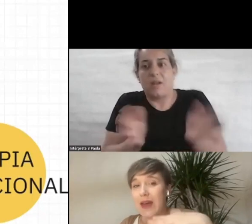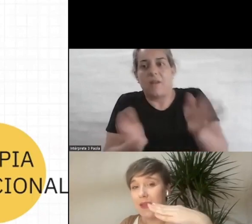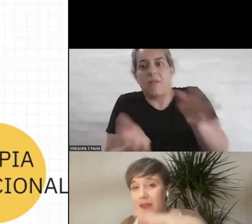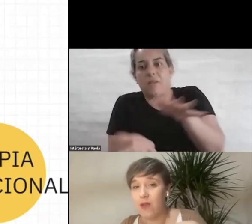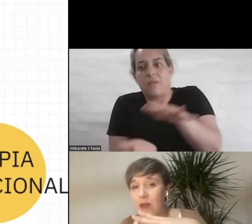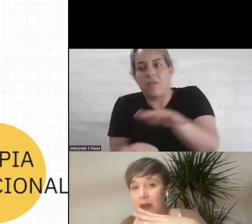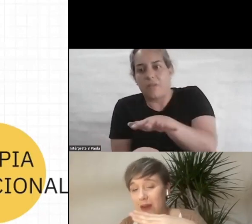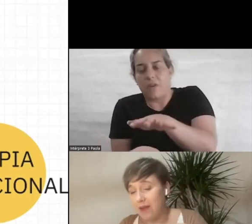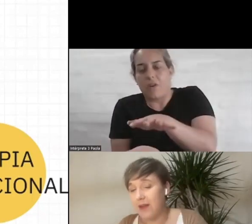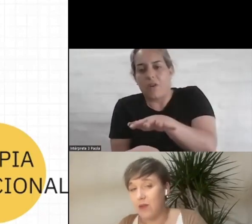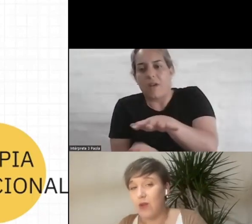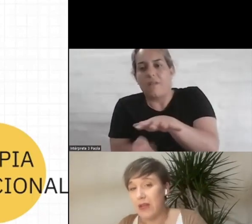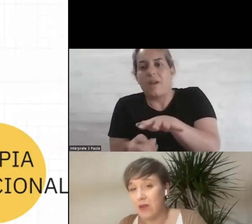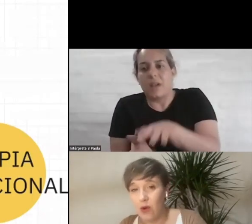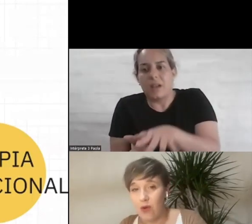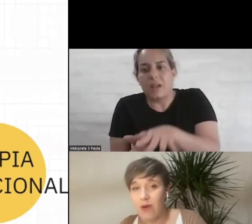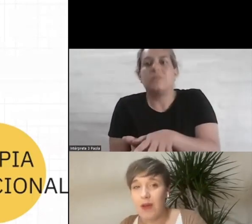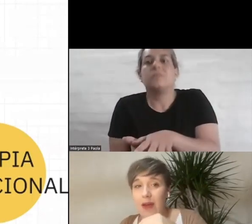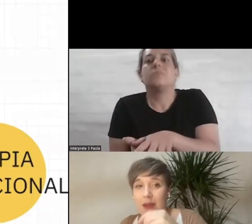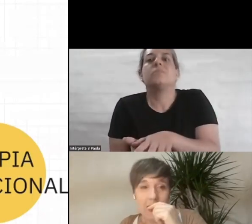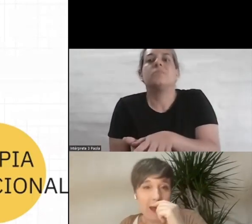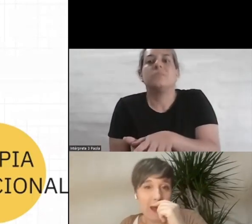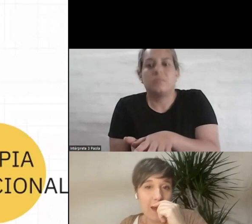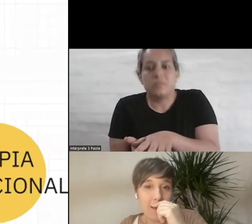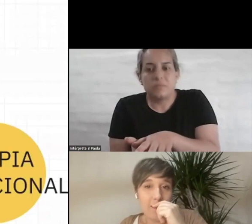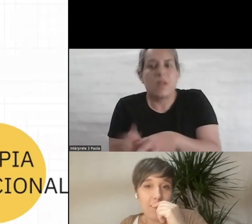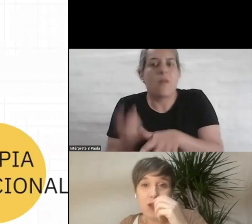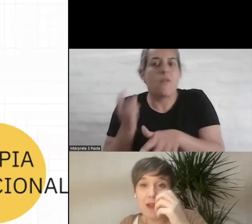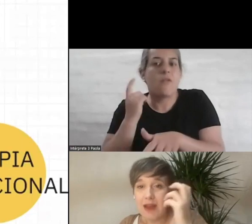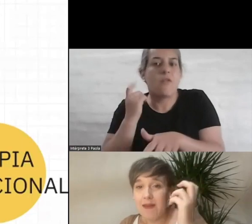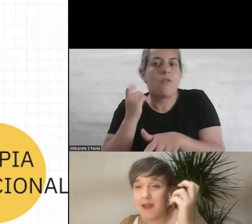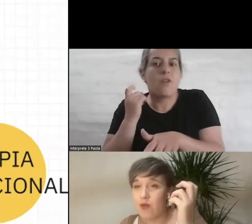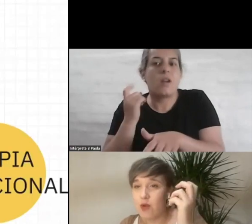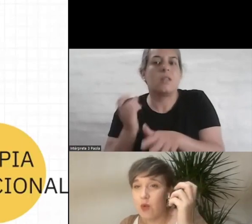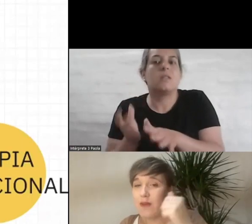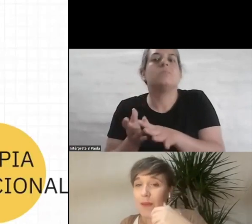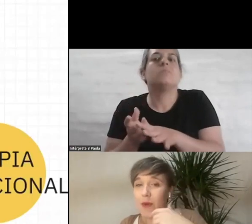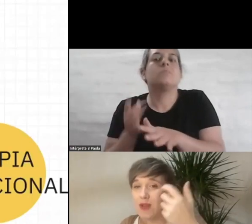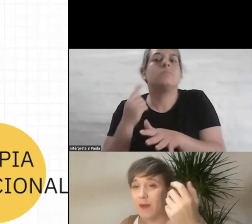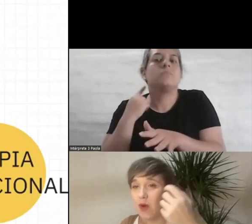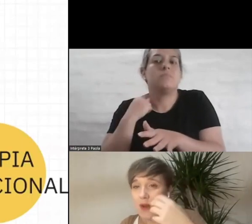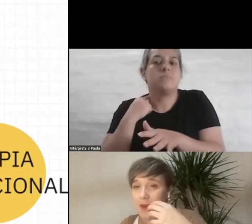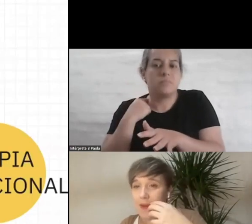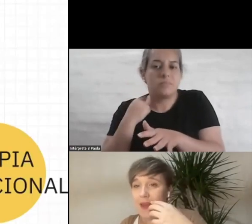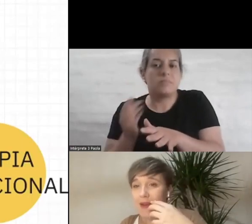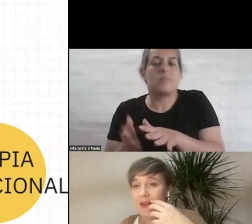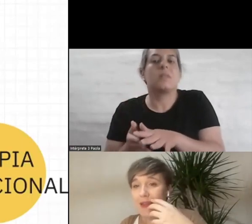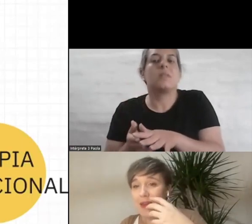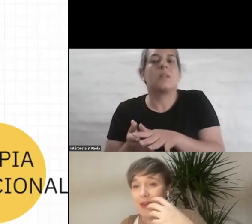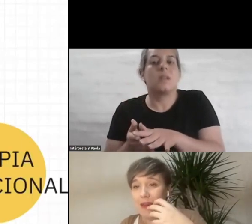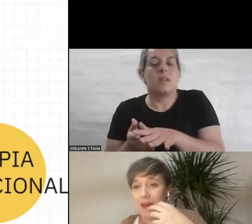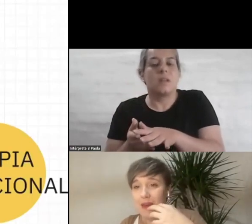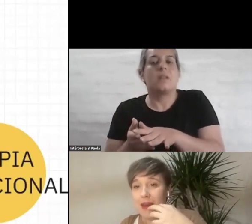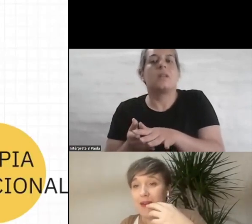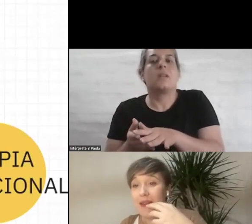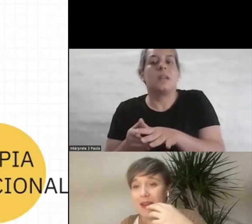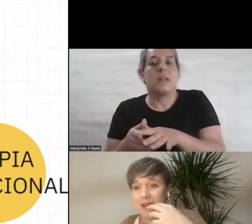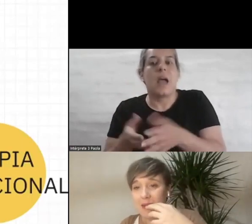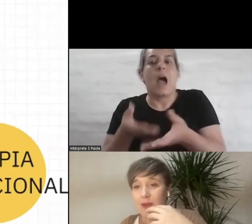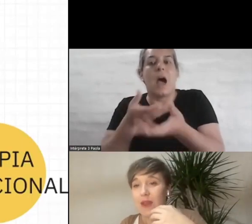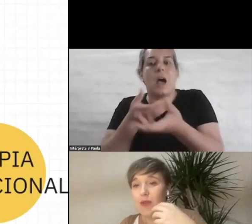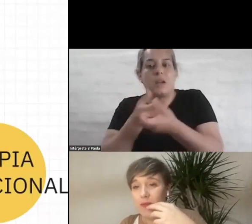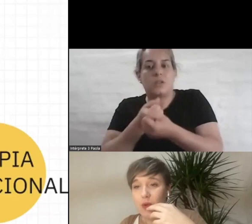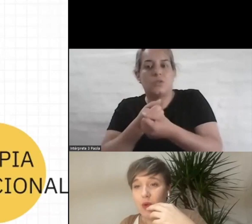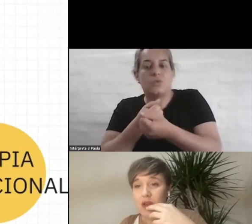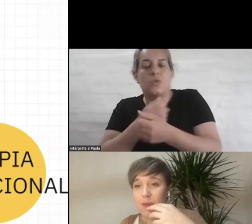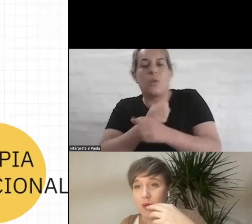ayudándoles a que ejerciten todo ese tono. No se tiene a veces mucho en cuenta, pero sí mejora también a nivel lactancia y a nivel